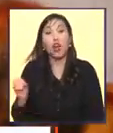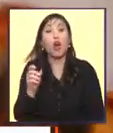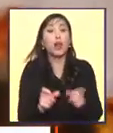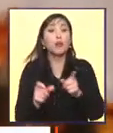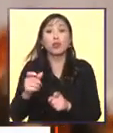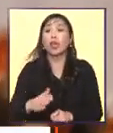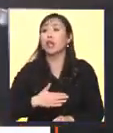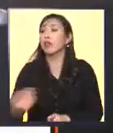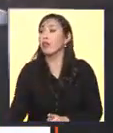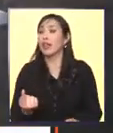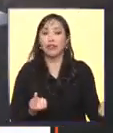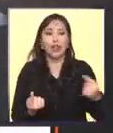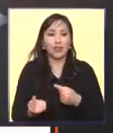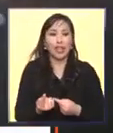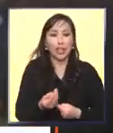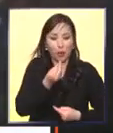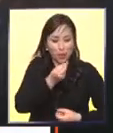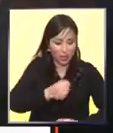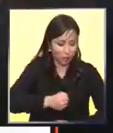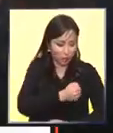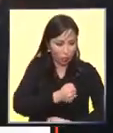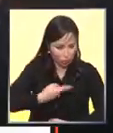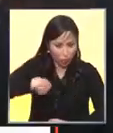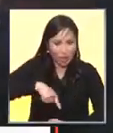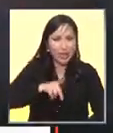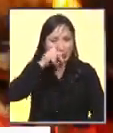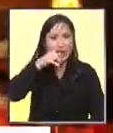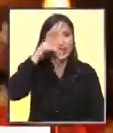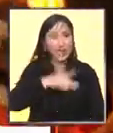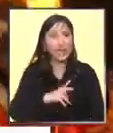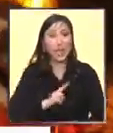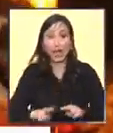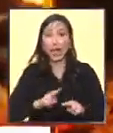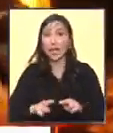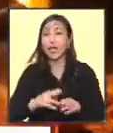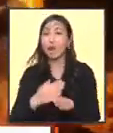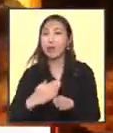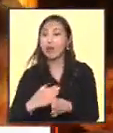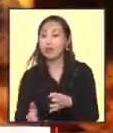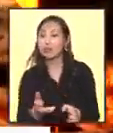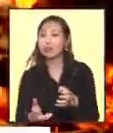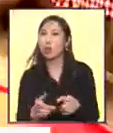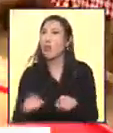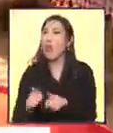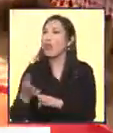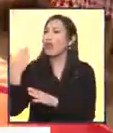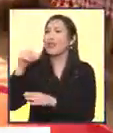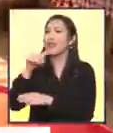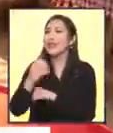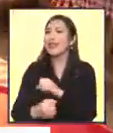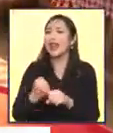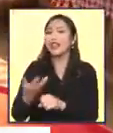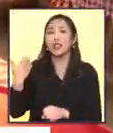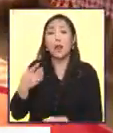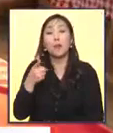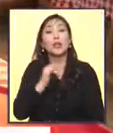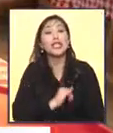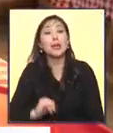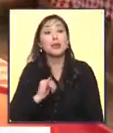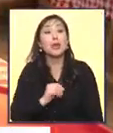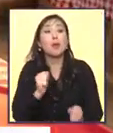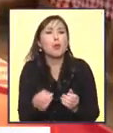acá, que coma comida de nosotros. Típica chilena, preparada a la leña como se preparaba hace 50, 60 años. Y porque siempre se puede comer un